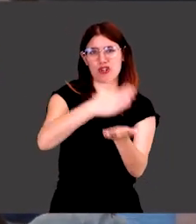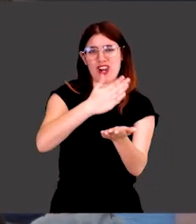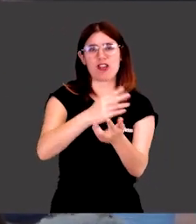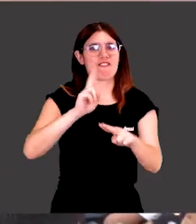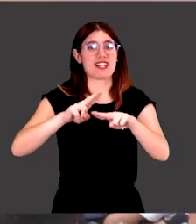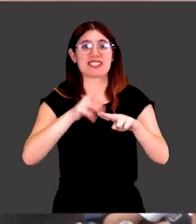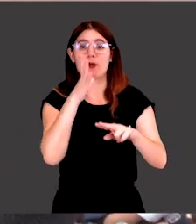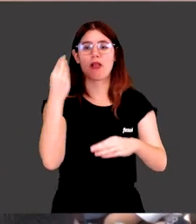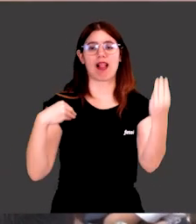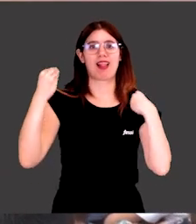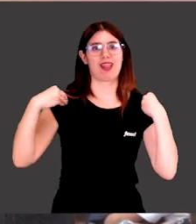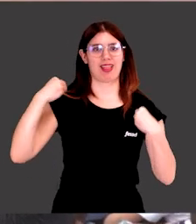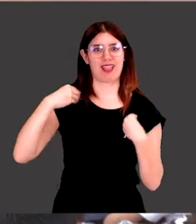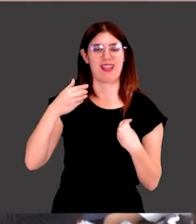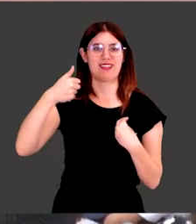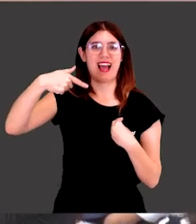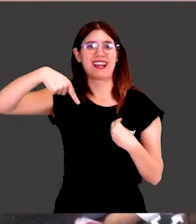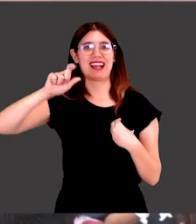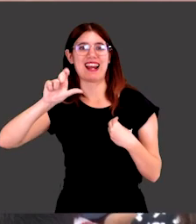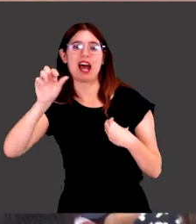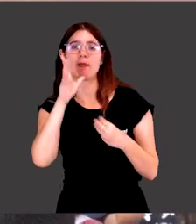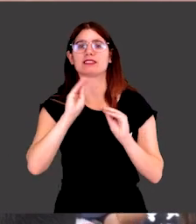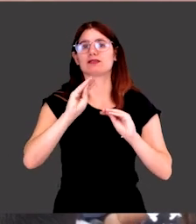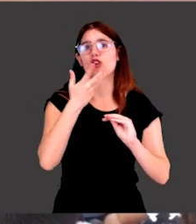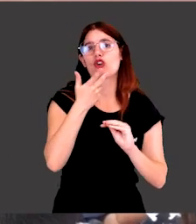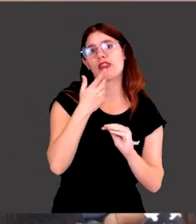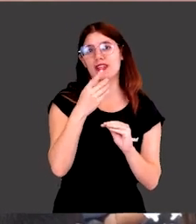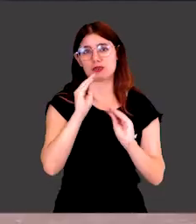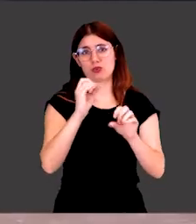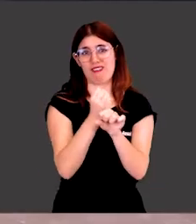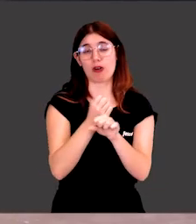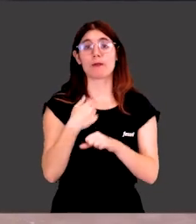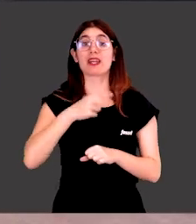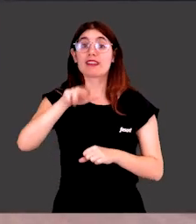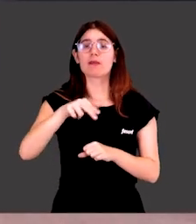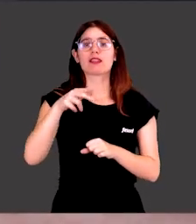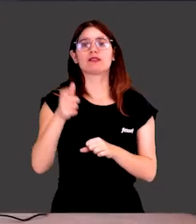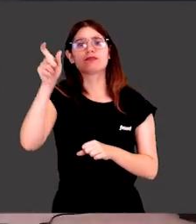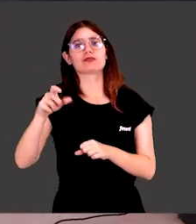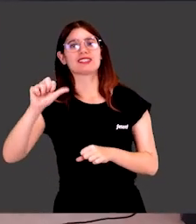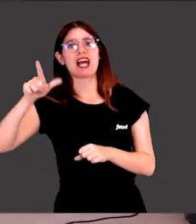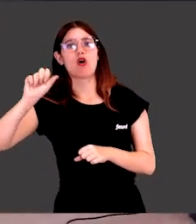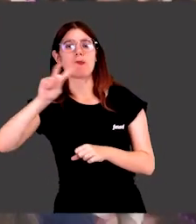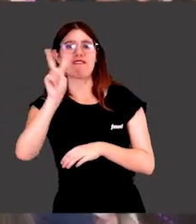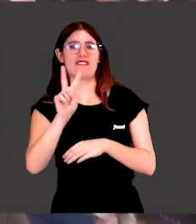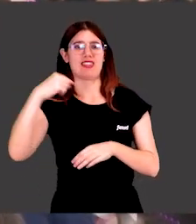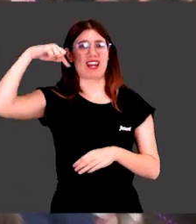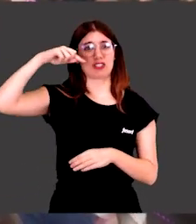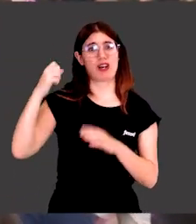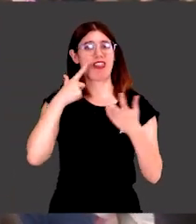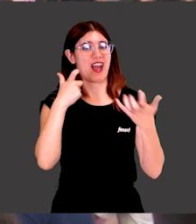del centro, que pudo realizar preguntas a Nieto y conocer de primera mano su labor. Junto a ellos estuvieron Salome Cuesta,